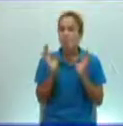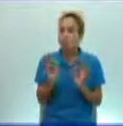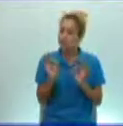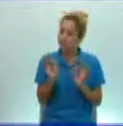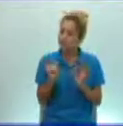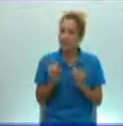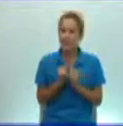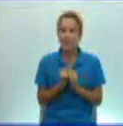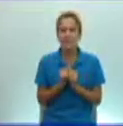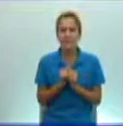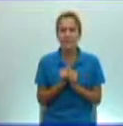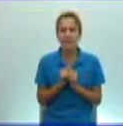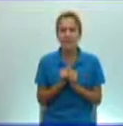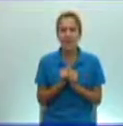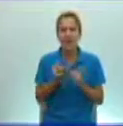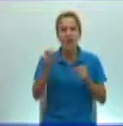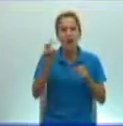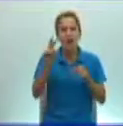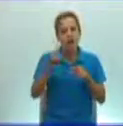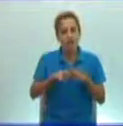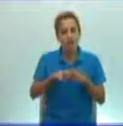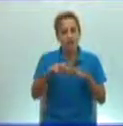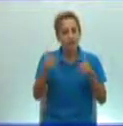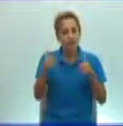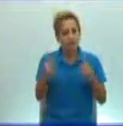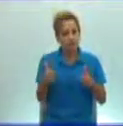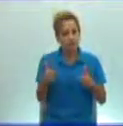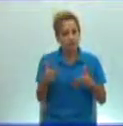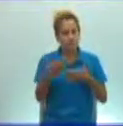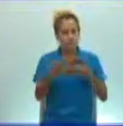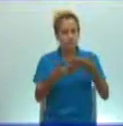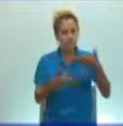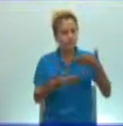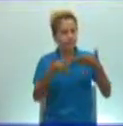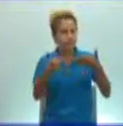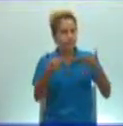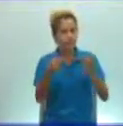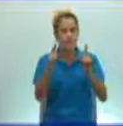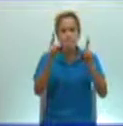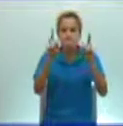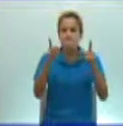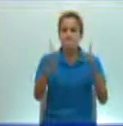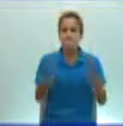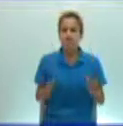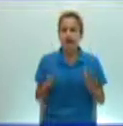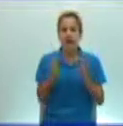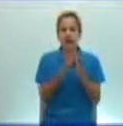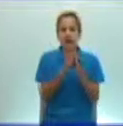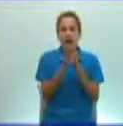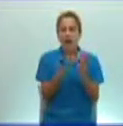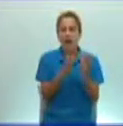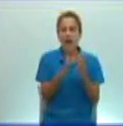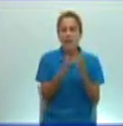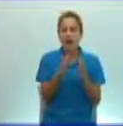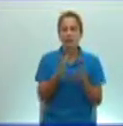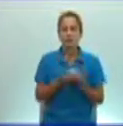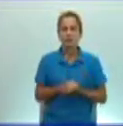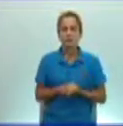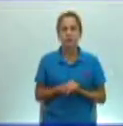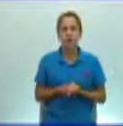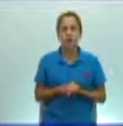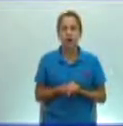digo, mantener una adecuada presentación, el margen, la sangría, así como